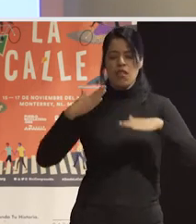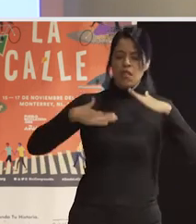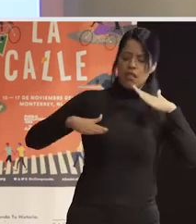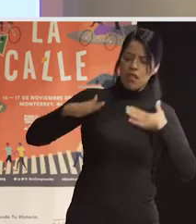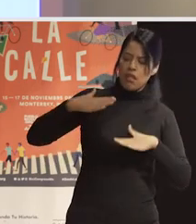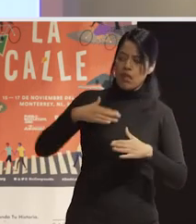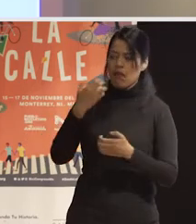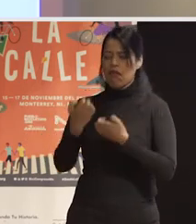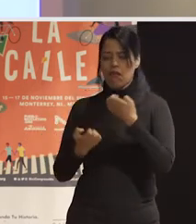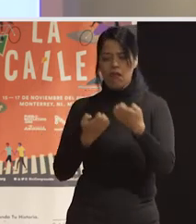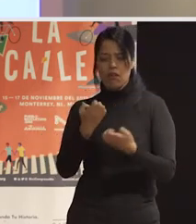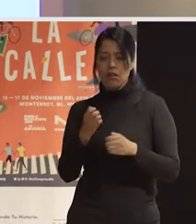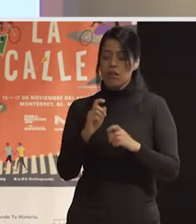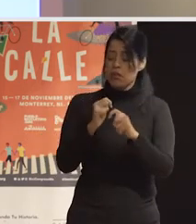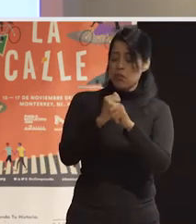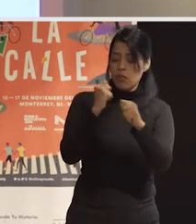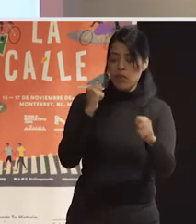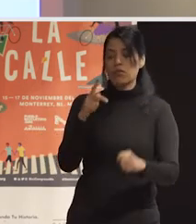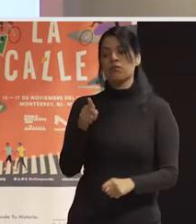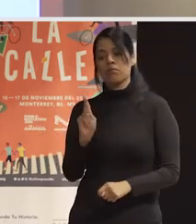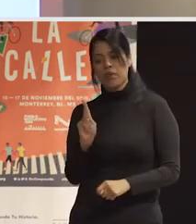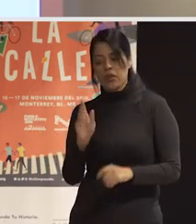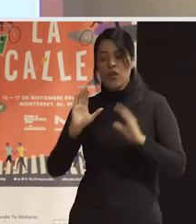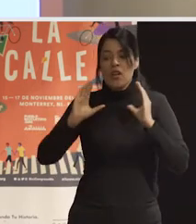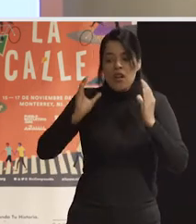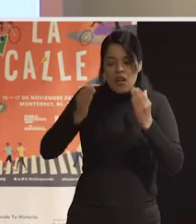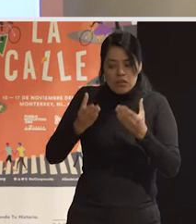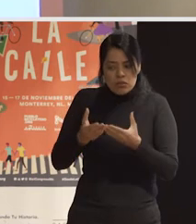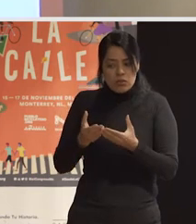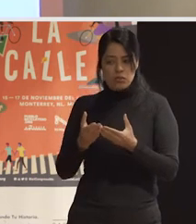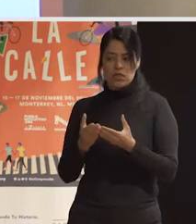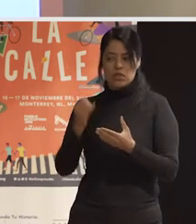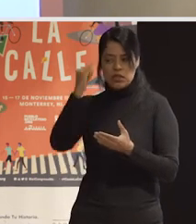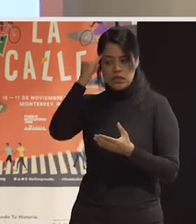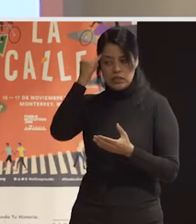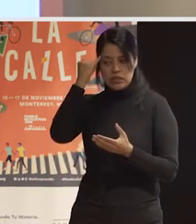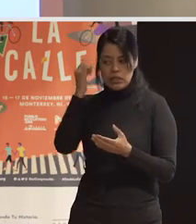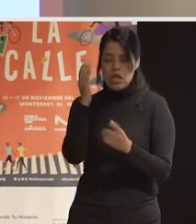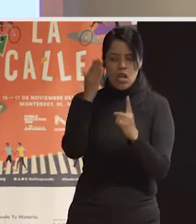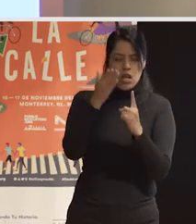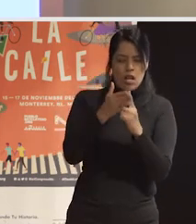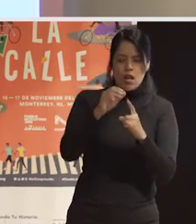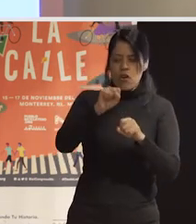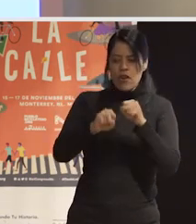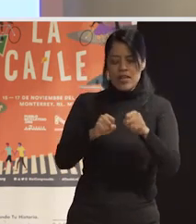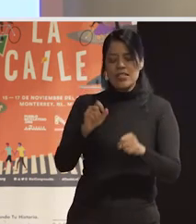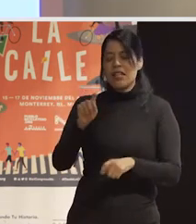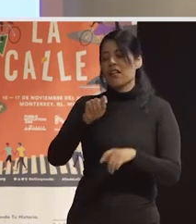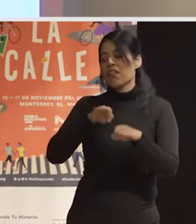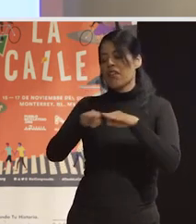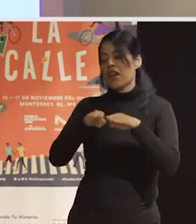y como medio de transporte sin embargo en estas comunidades lo la única finalidad de la bici es el trabajo